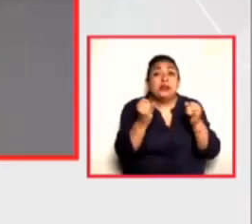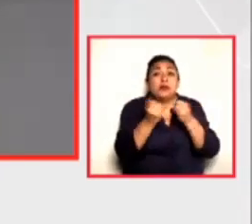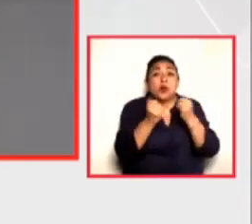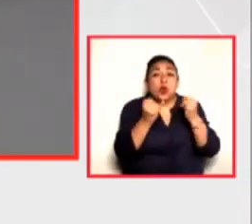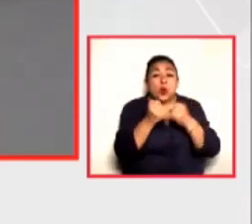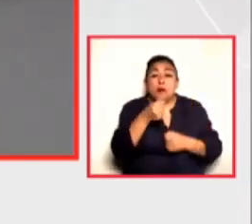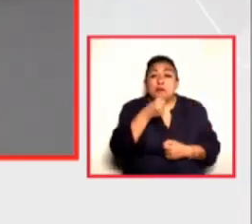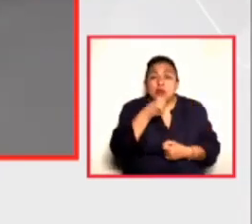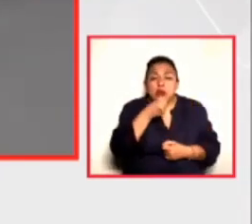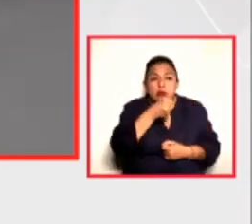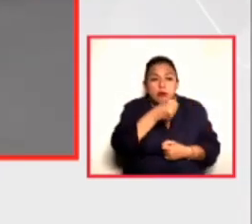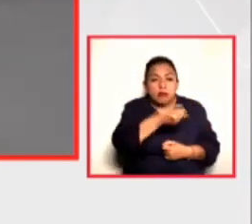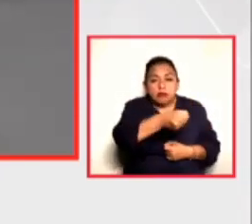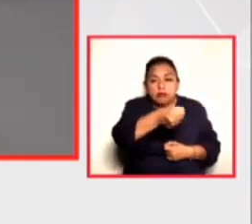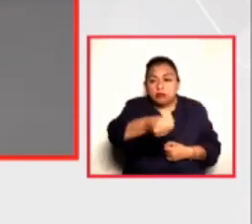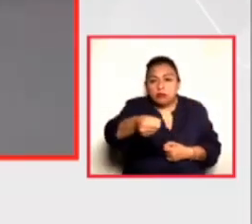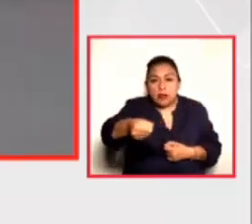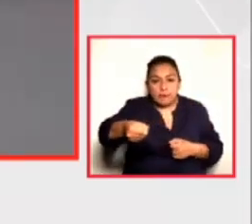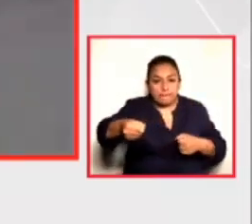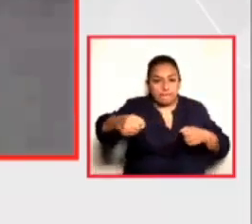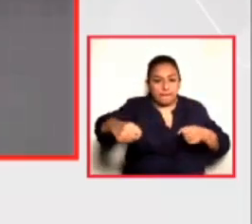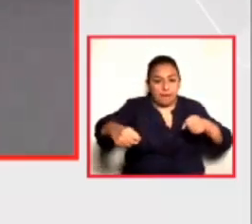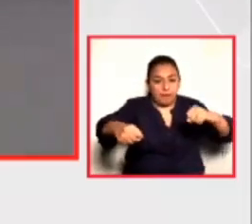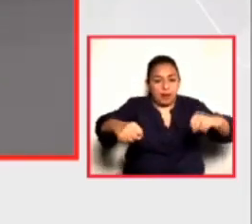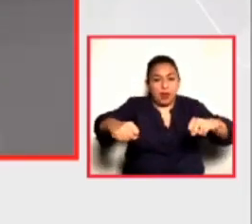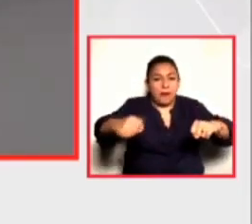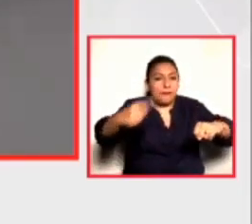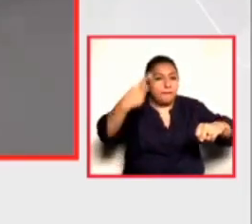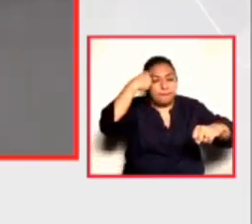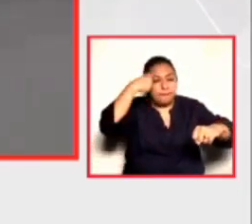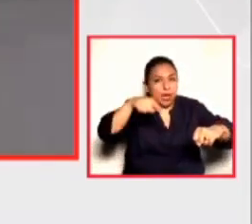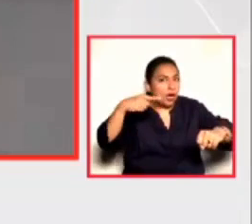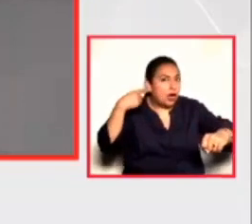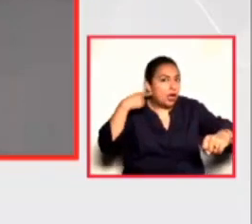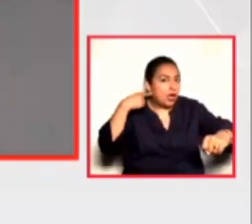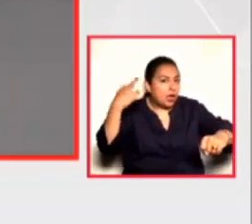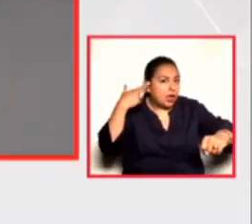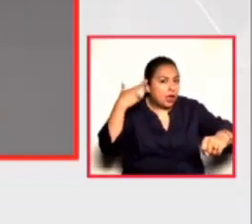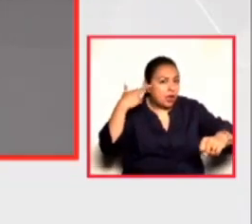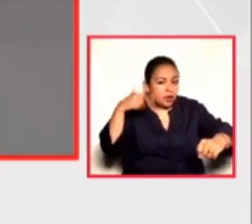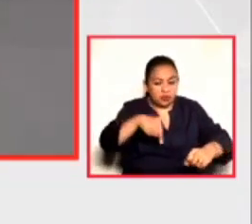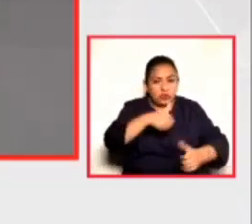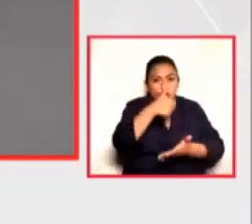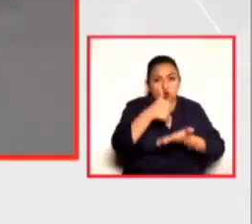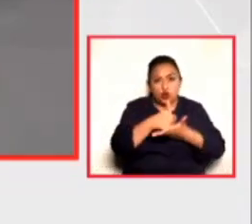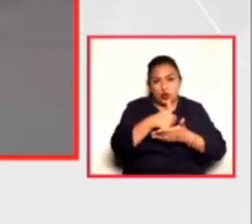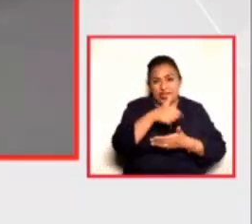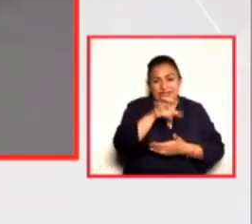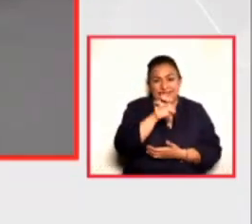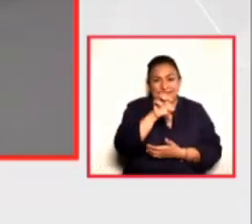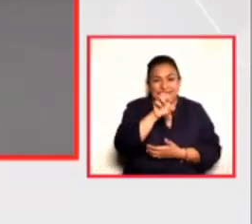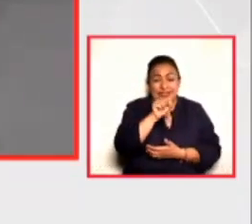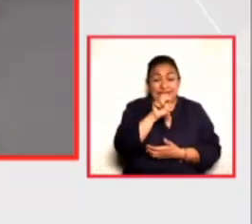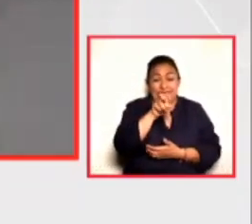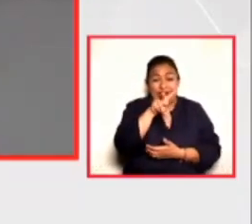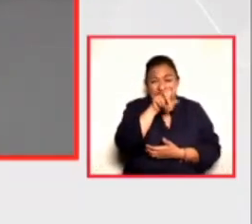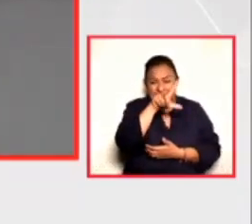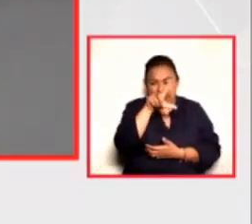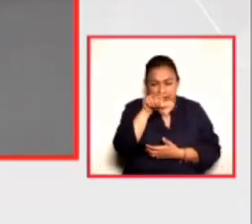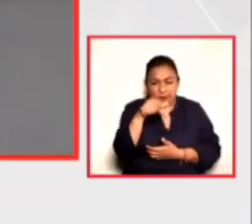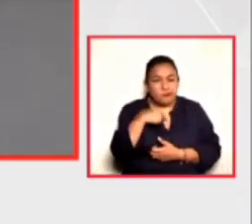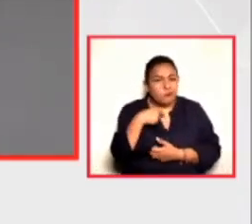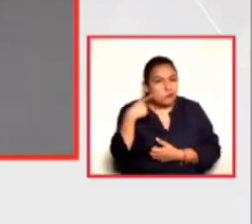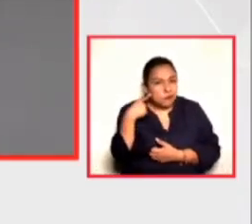están acomodados para retratar una escena en la ciudad de Sevilla, ¿no? Y entonces lo que podemos escuchar son